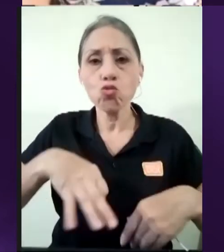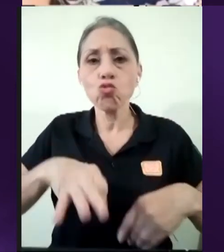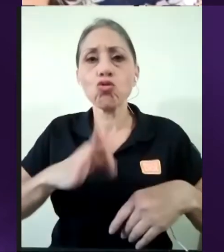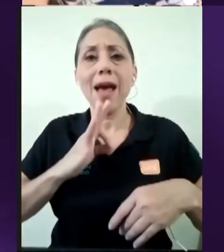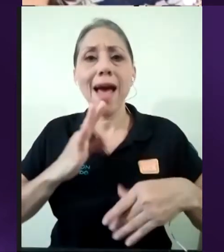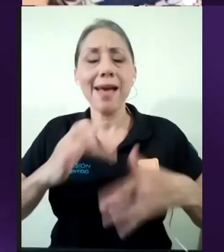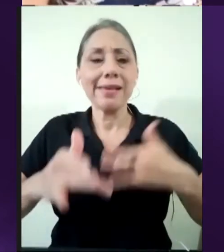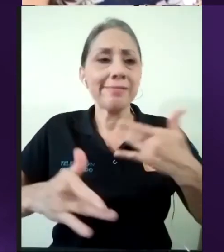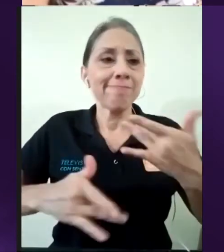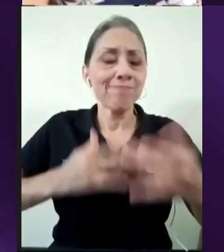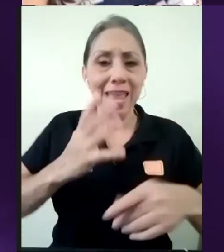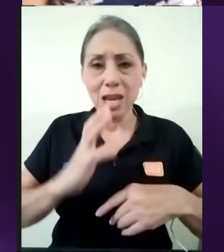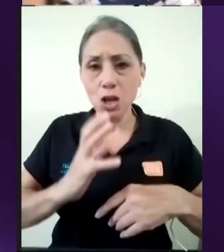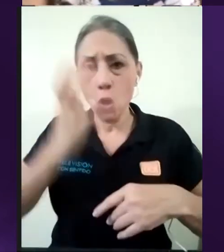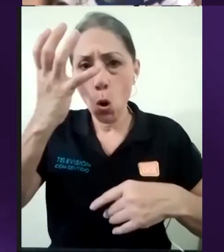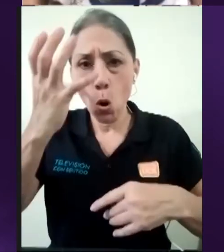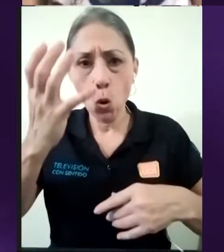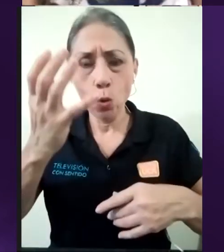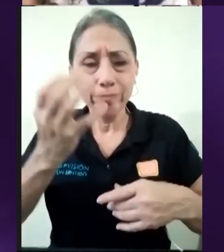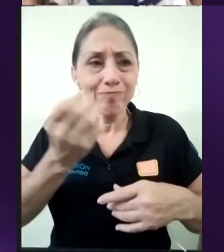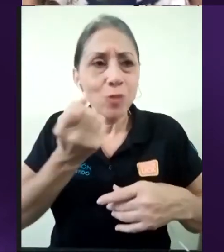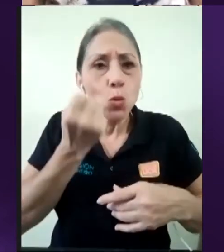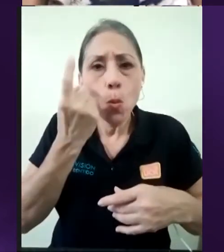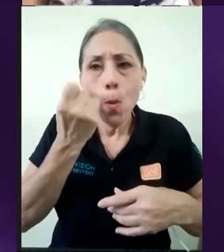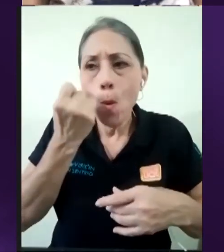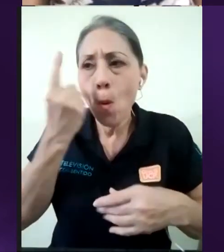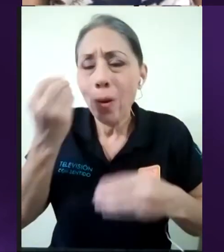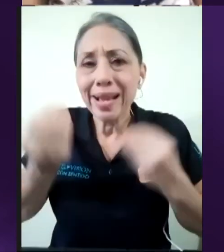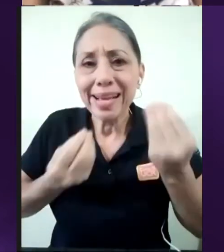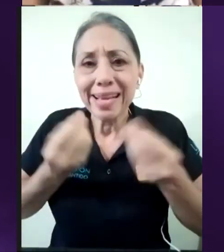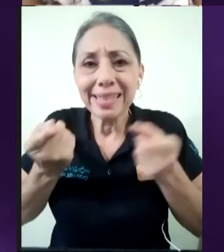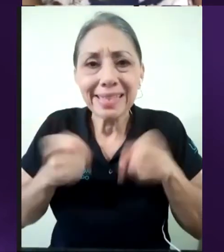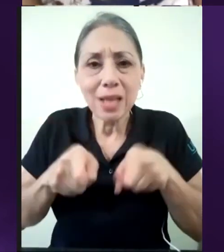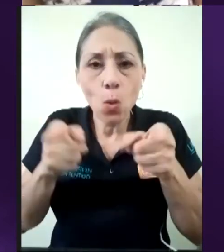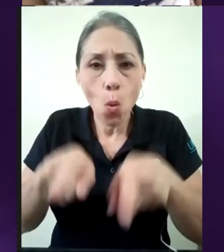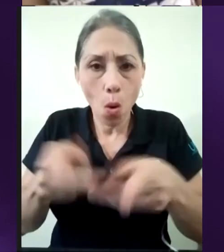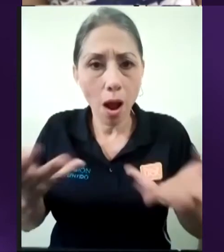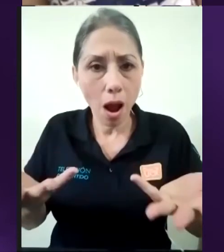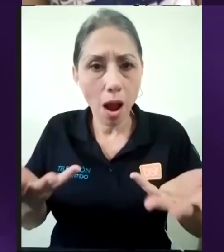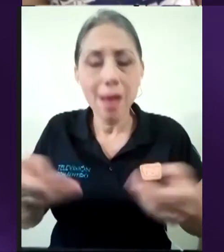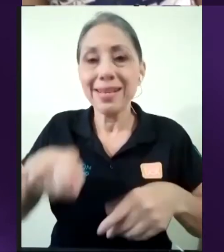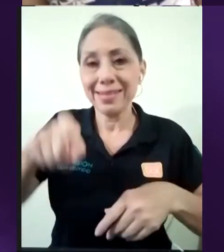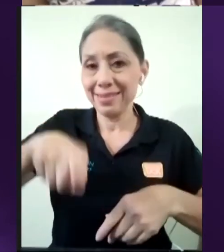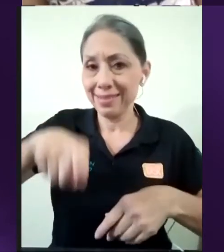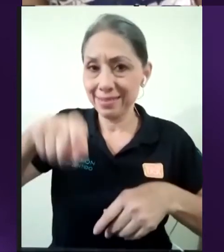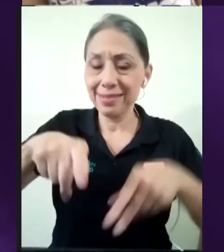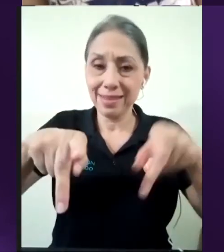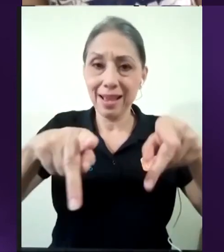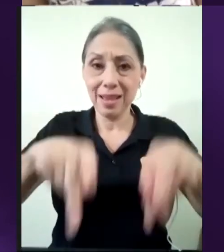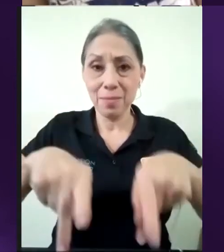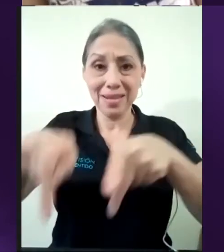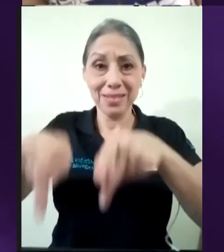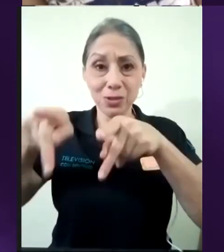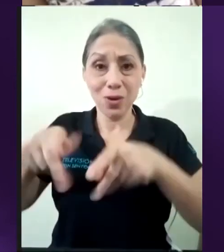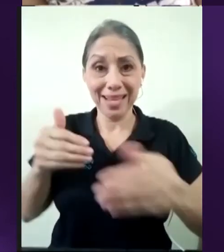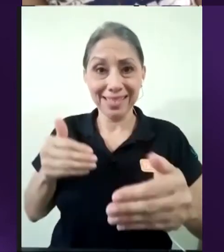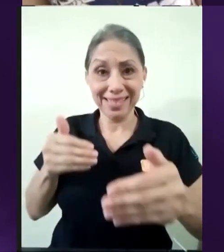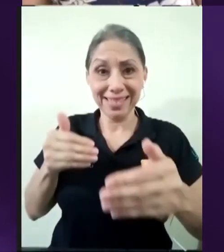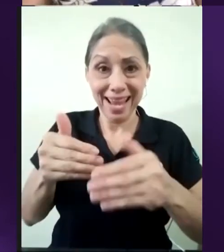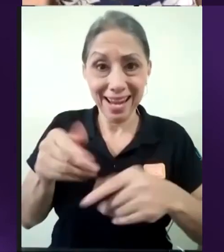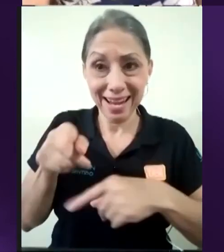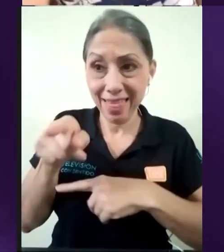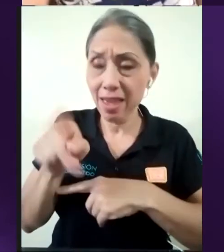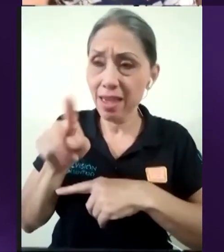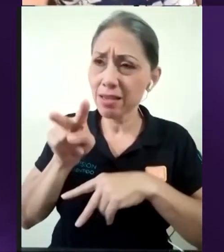de no comprensión de lo que está ocurriendo, y de ahí la necesidad de que las personas que están cerca validen